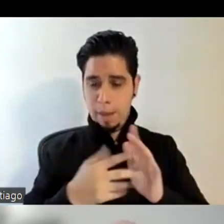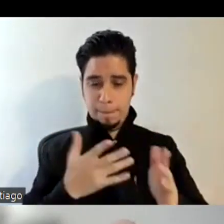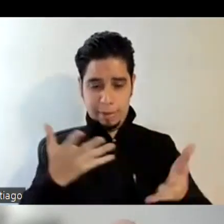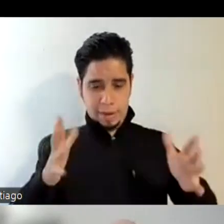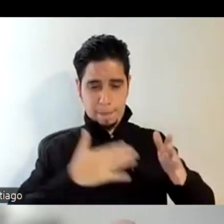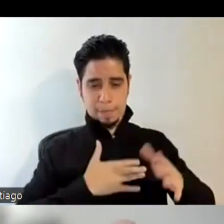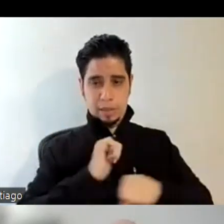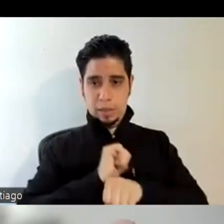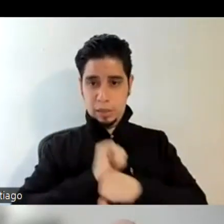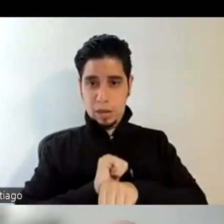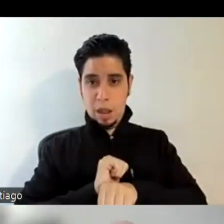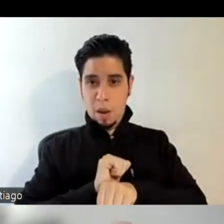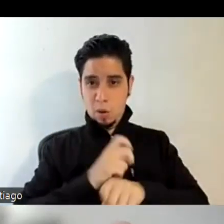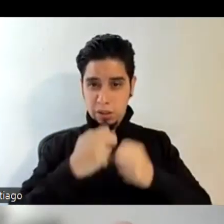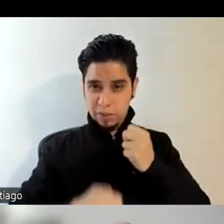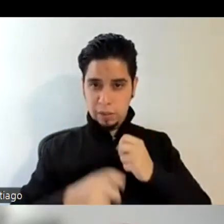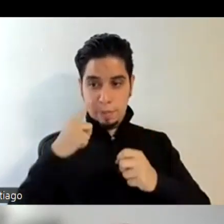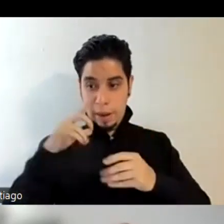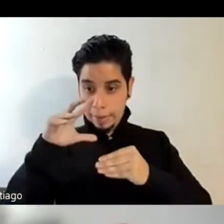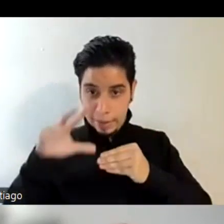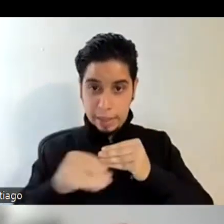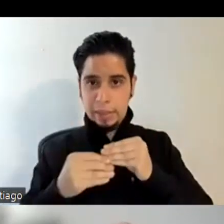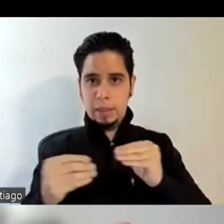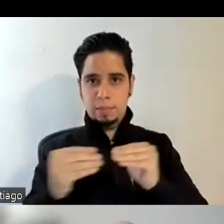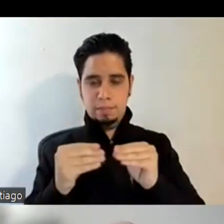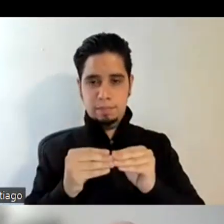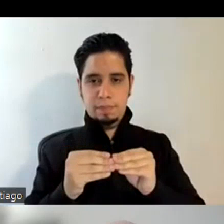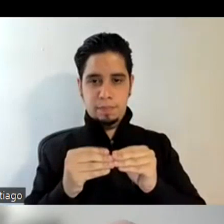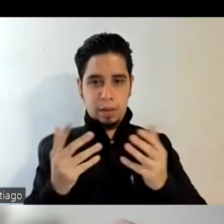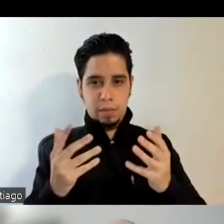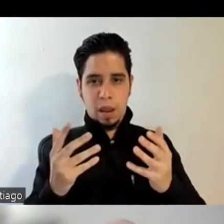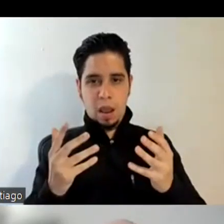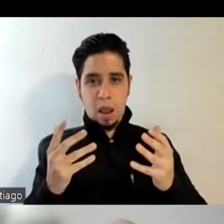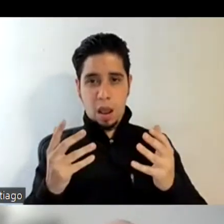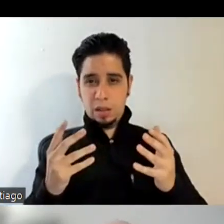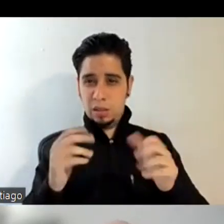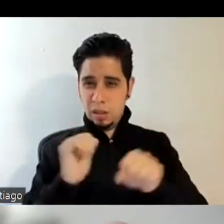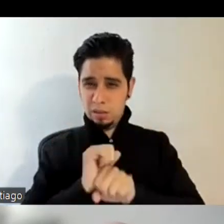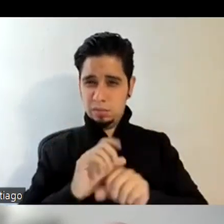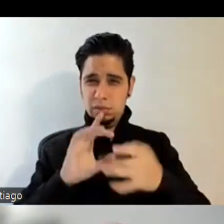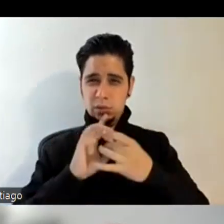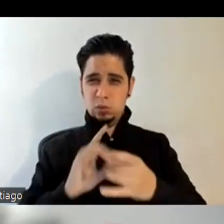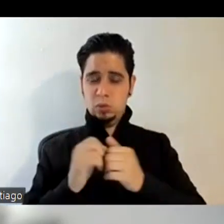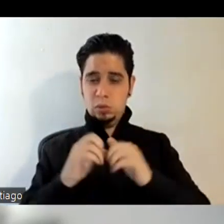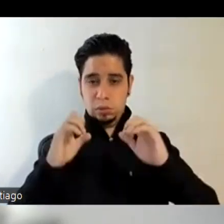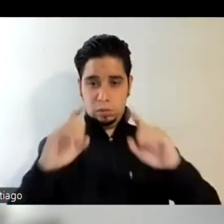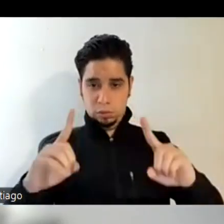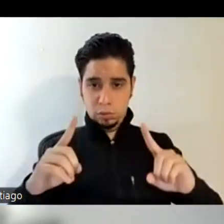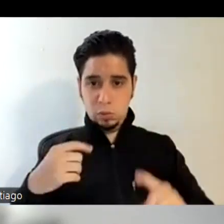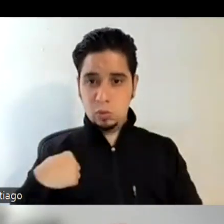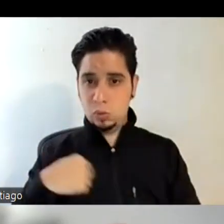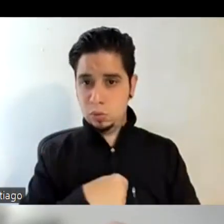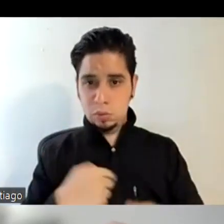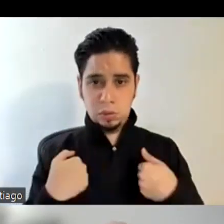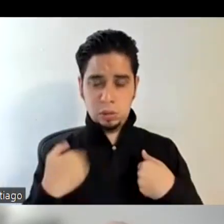del teatrero es súper cuesta arriba. Como también echarnos encima en más trabajo y esta cosa de que tenemos que ir y